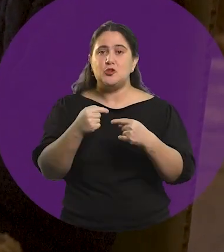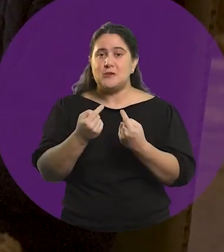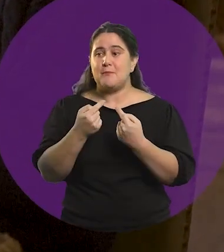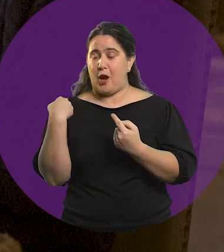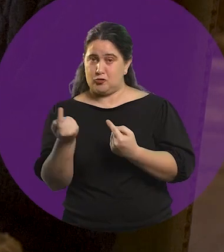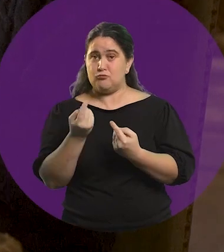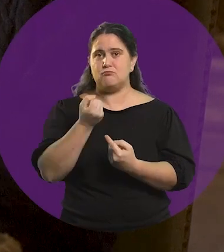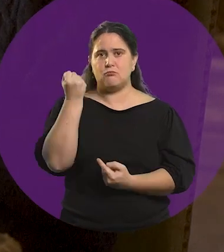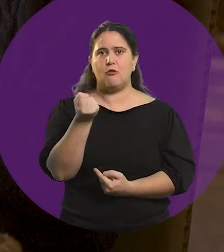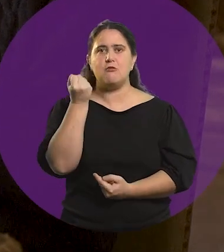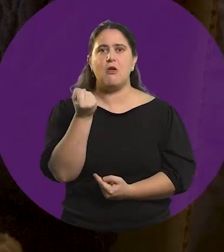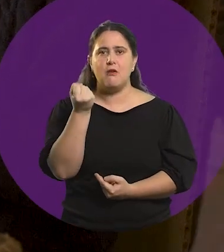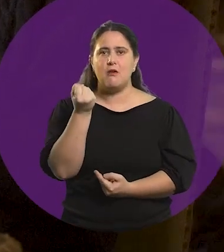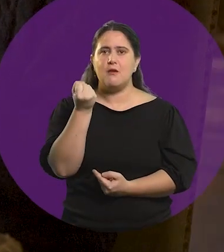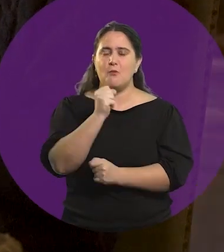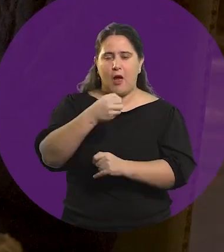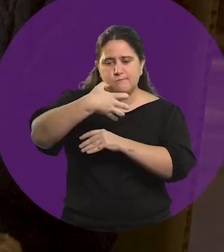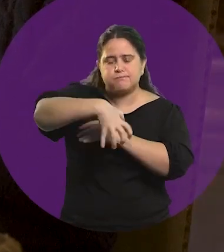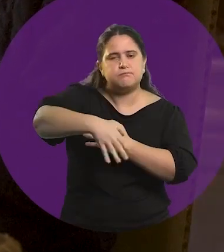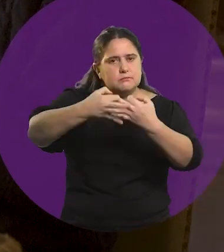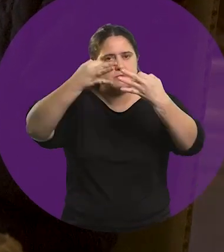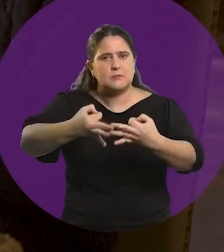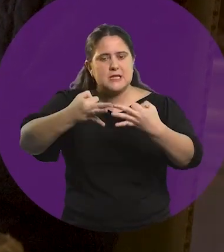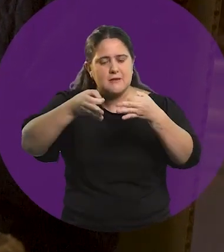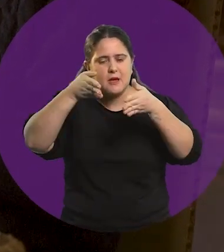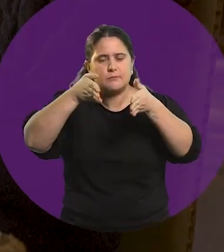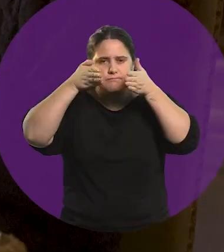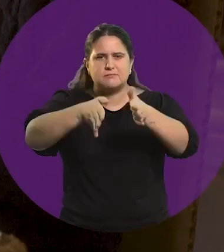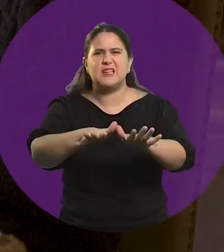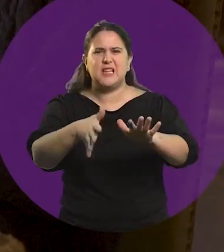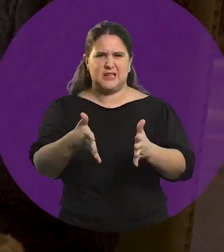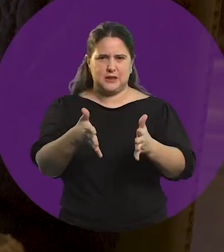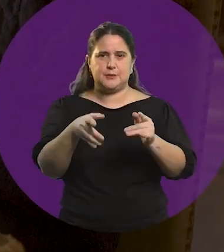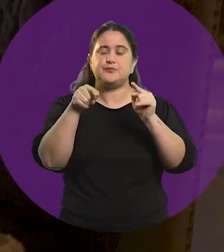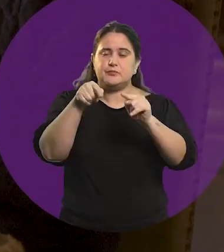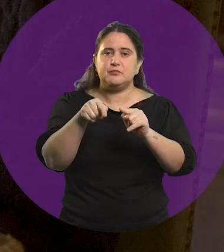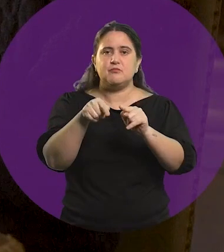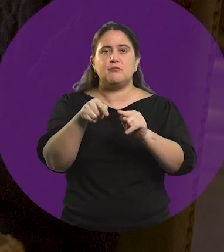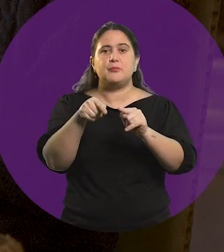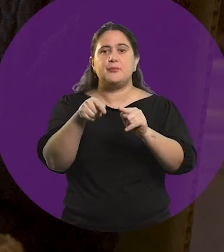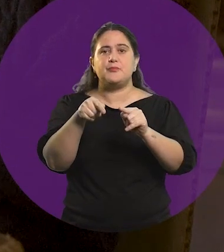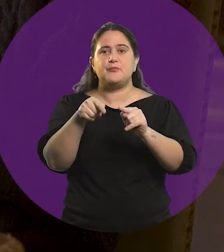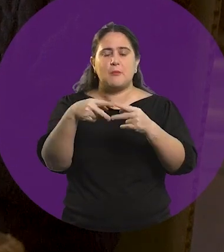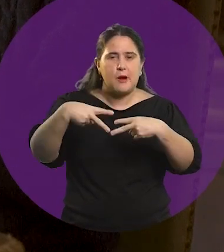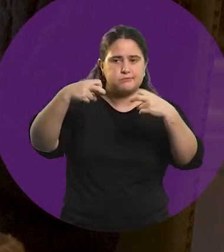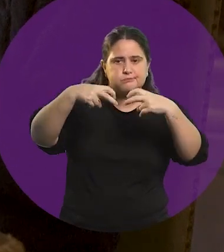sentido, para nosotros fue muy importante tener un área específica que se dedicara a